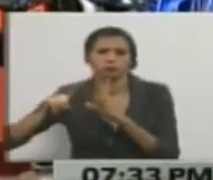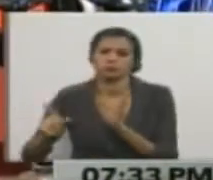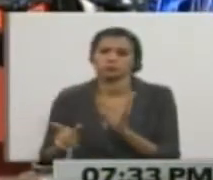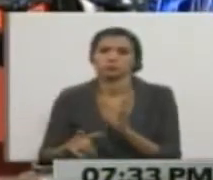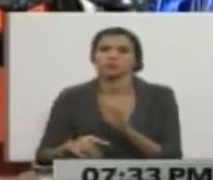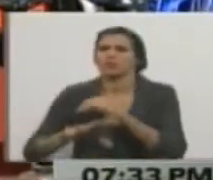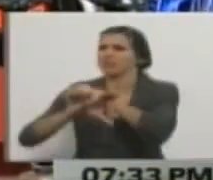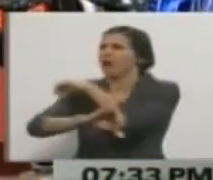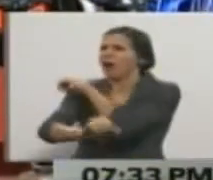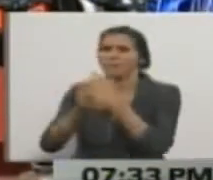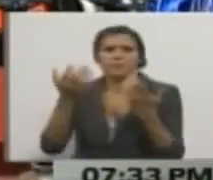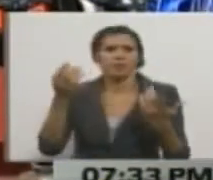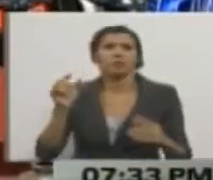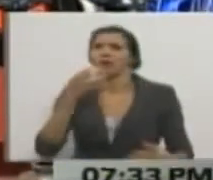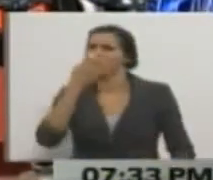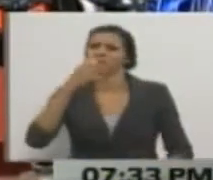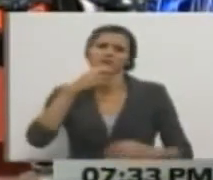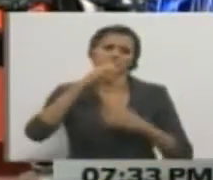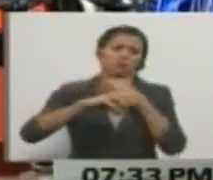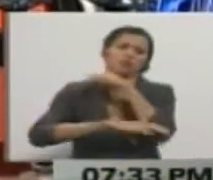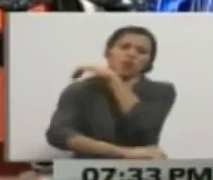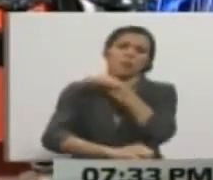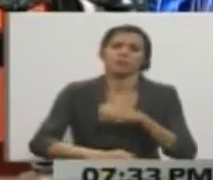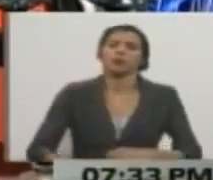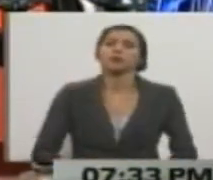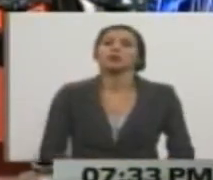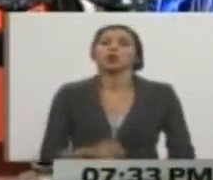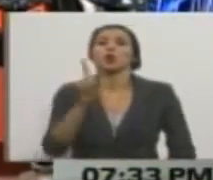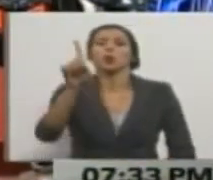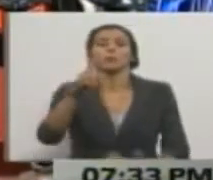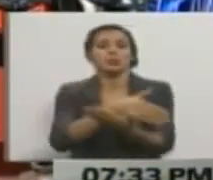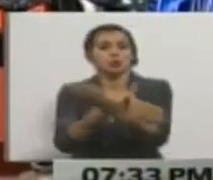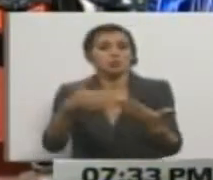Tramposo, fraude, pues. De ese